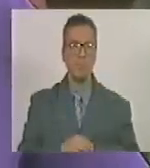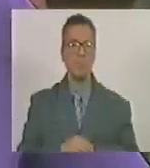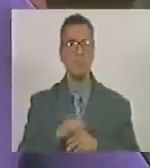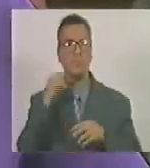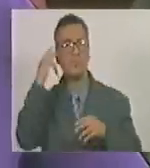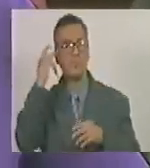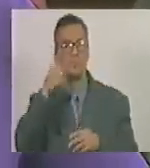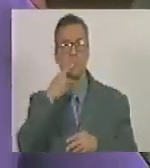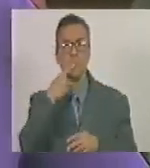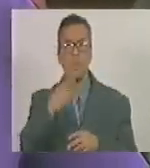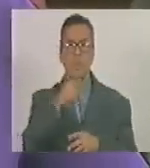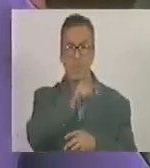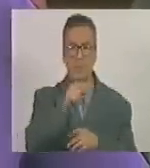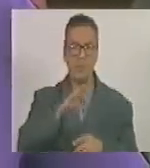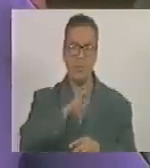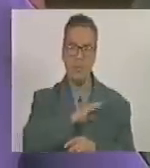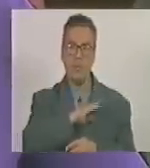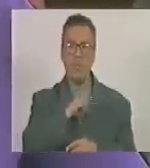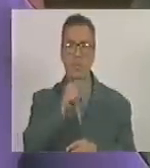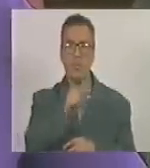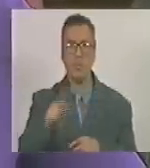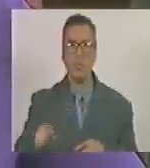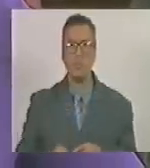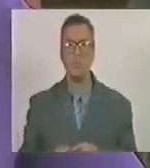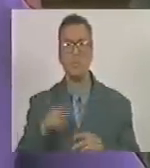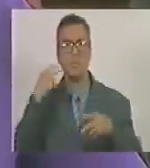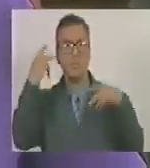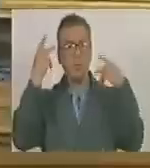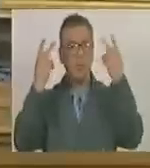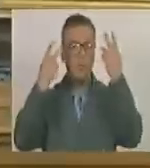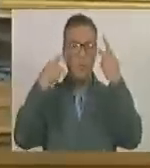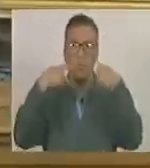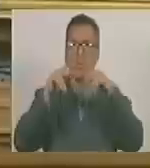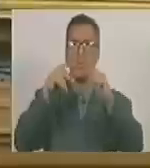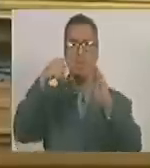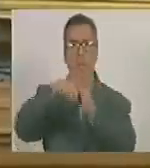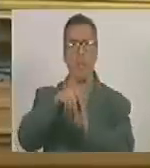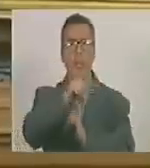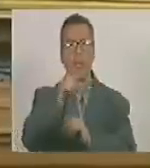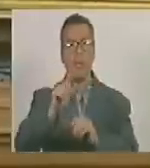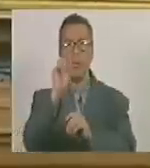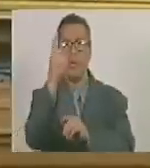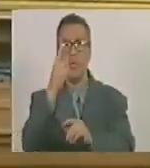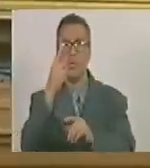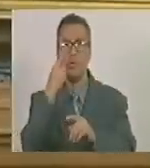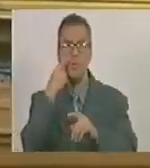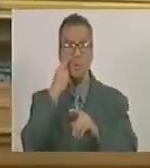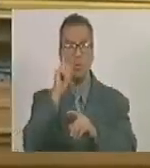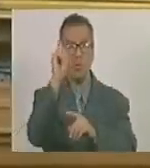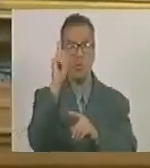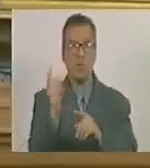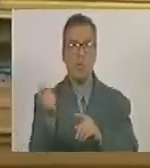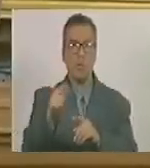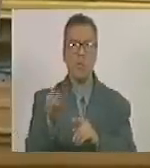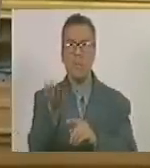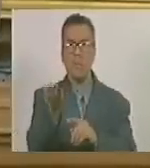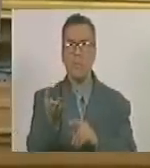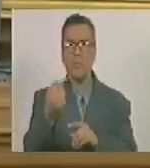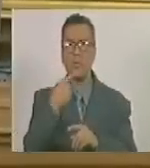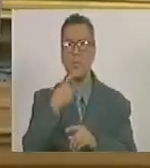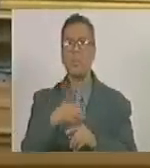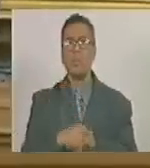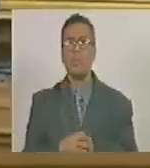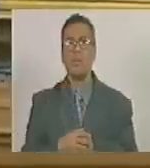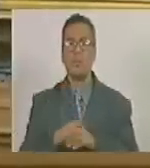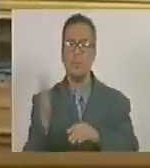trastornos sociopáticos de la personalidad, trastornos borderline de la personalidad, uno de los criterios más importantes señala